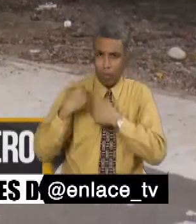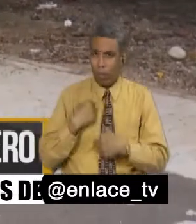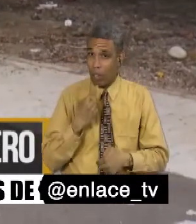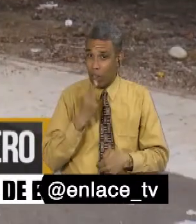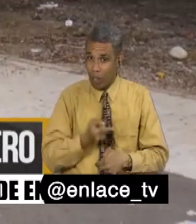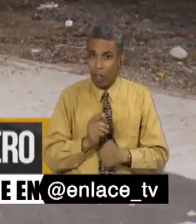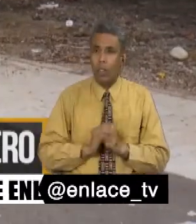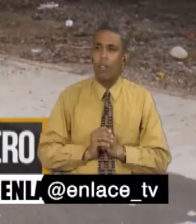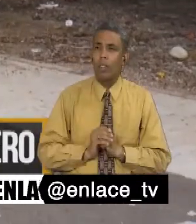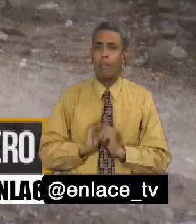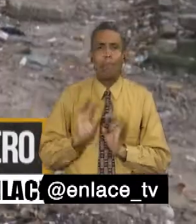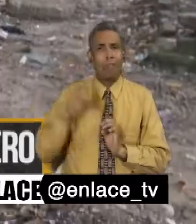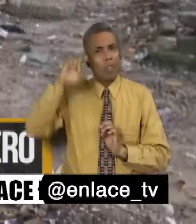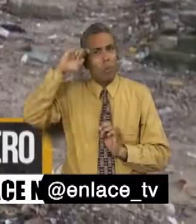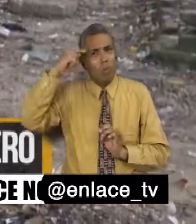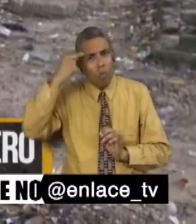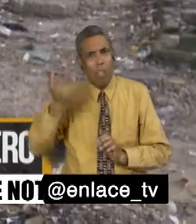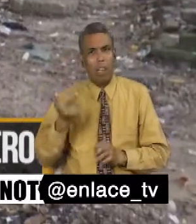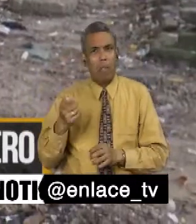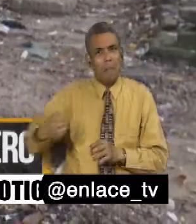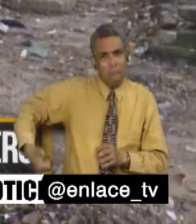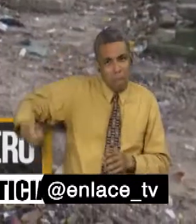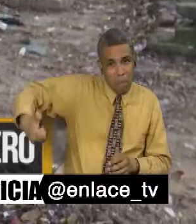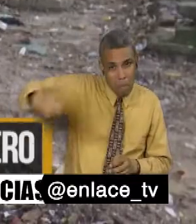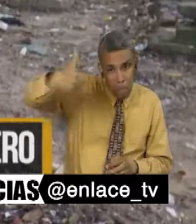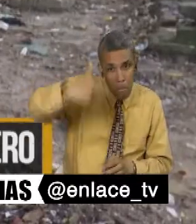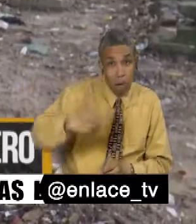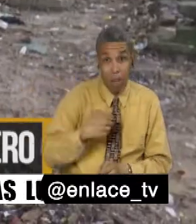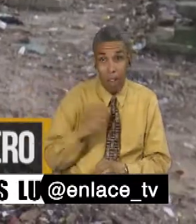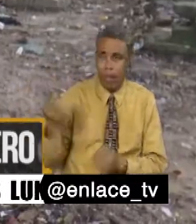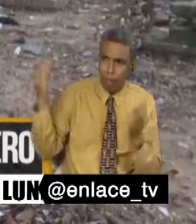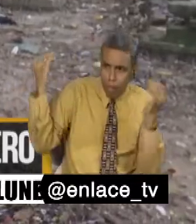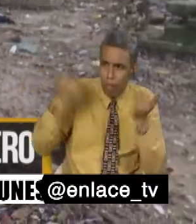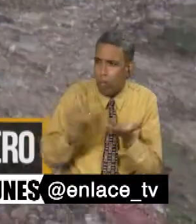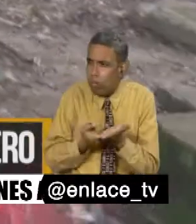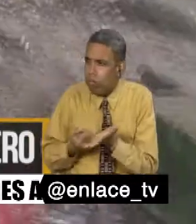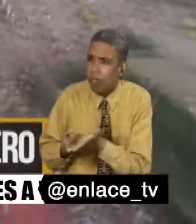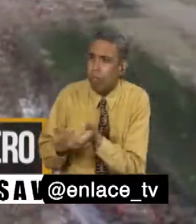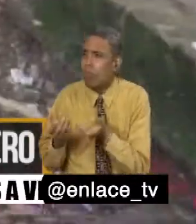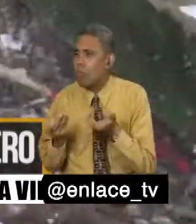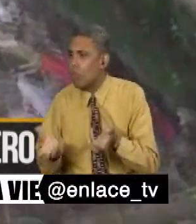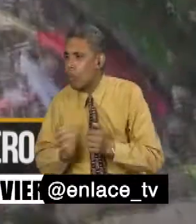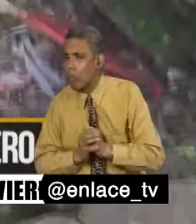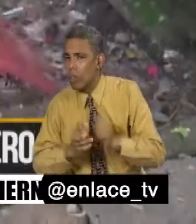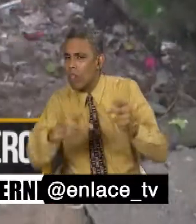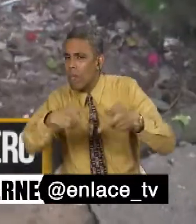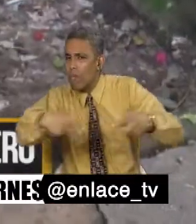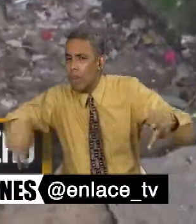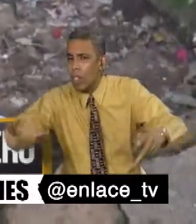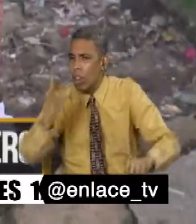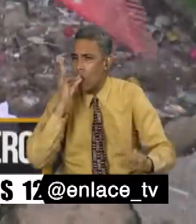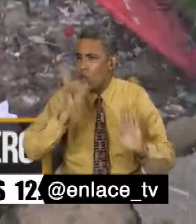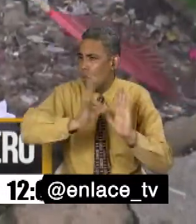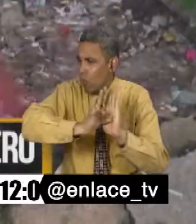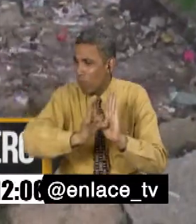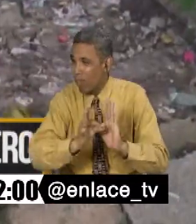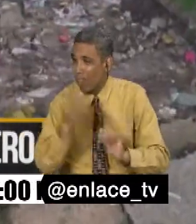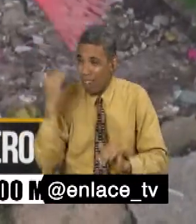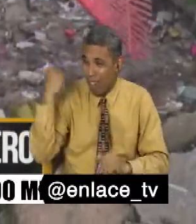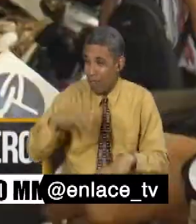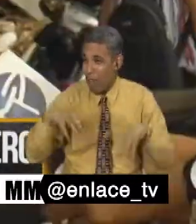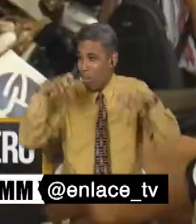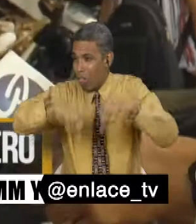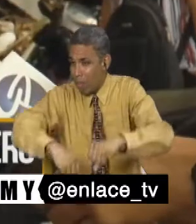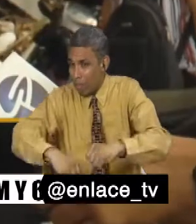las autoridades de la ciudad para buscar soluciones y qué hacer para que estas personas que habitan el lugar para consumir droga no vuelvan a invadir este espacio.